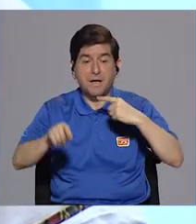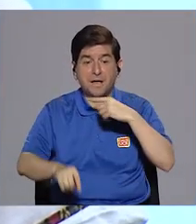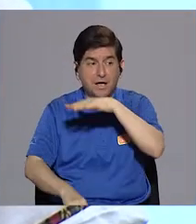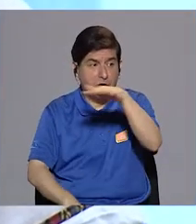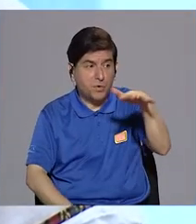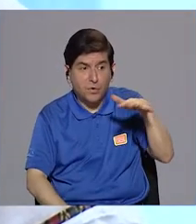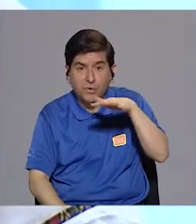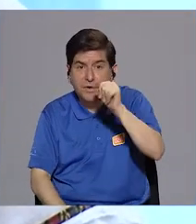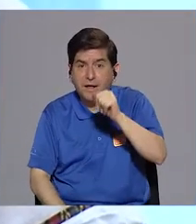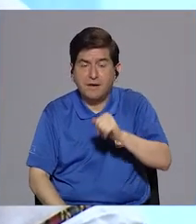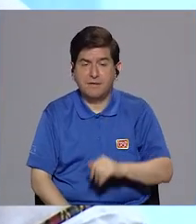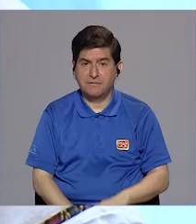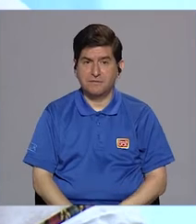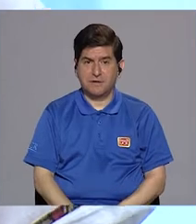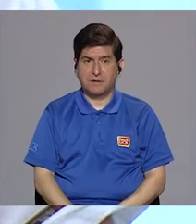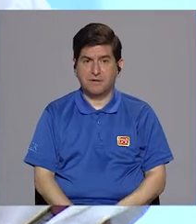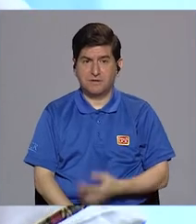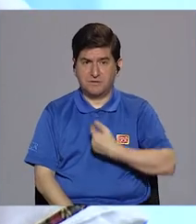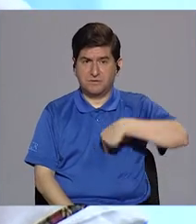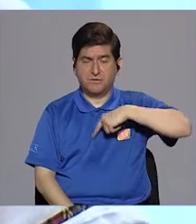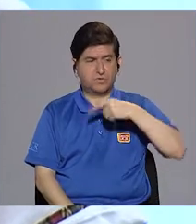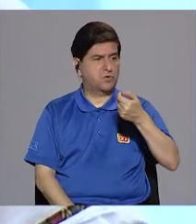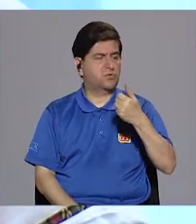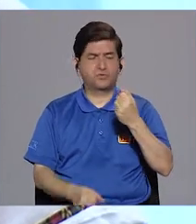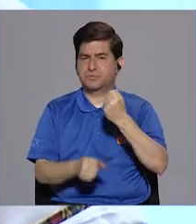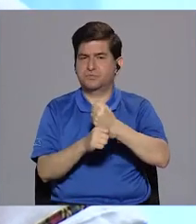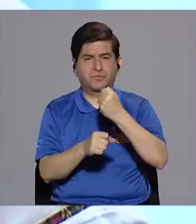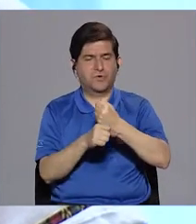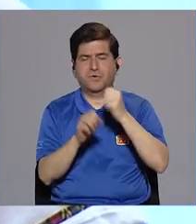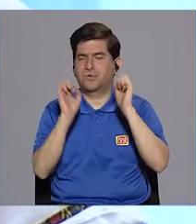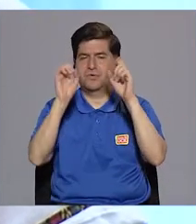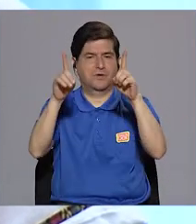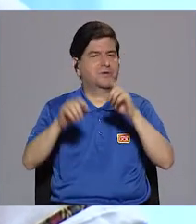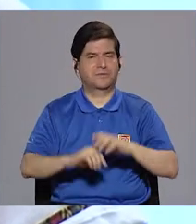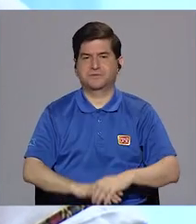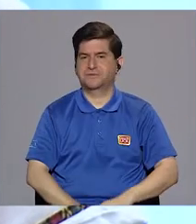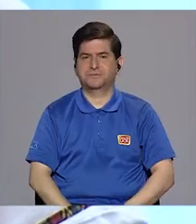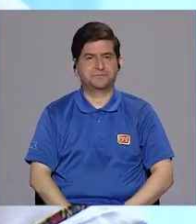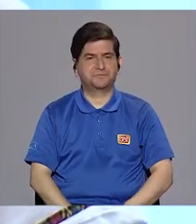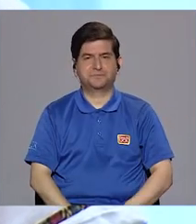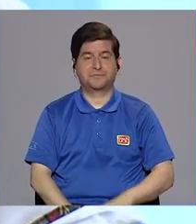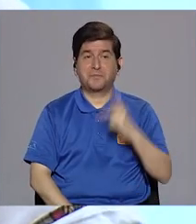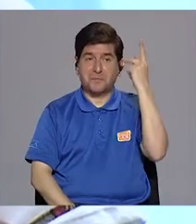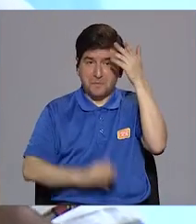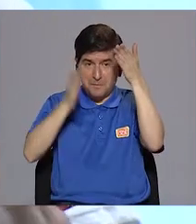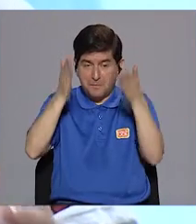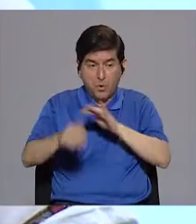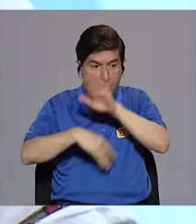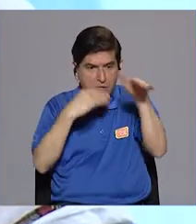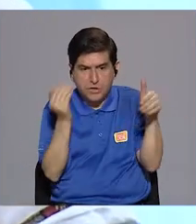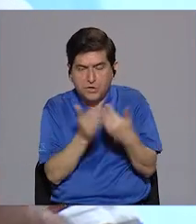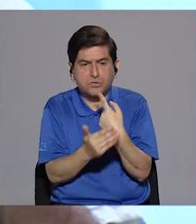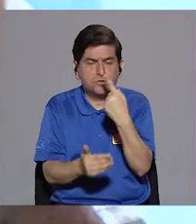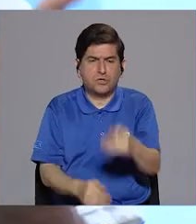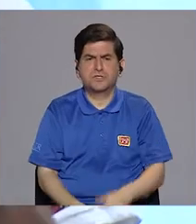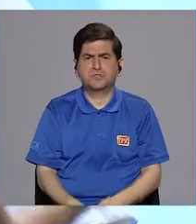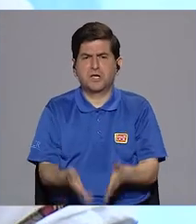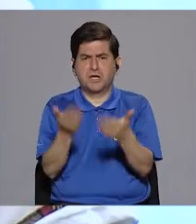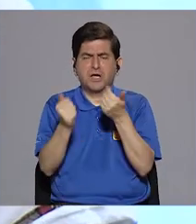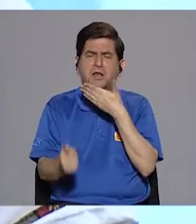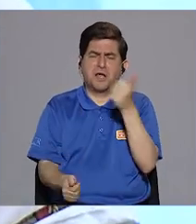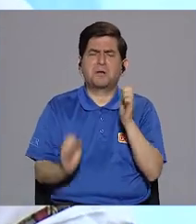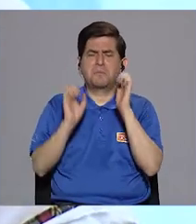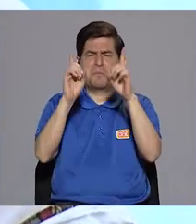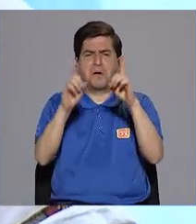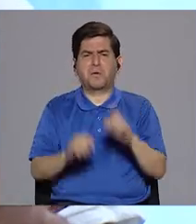Pero la realidad es que hacemos muy poco para la educación. Los políticos, todo el mundo dice que quiere ser